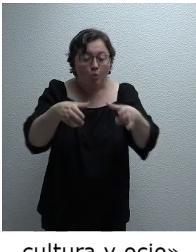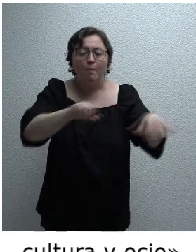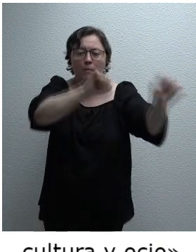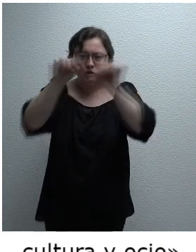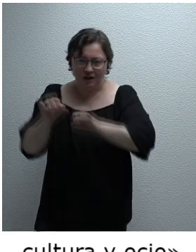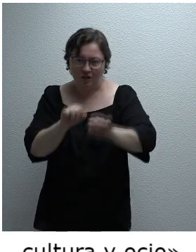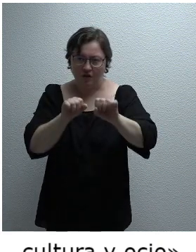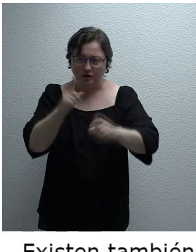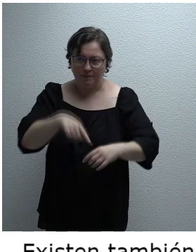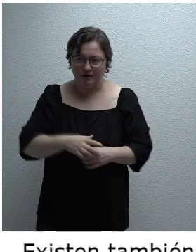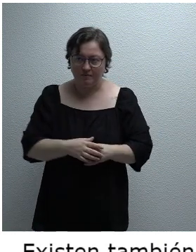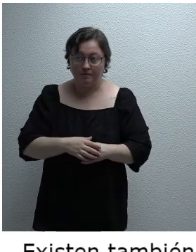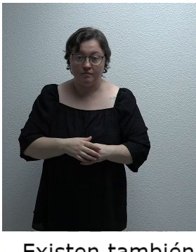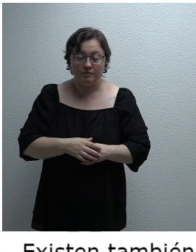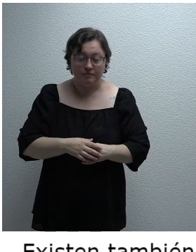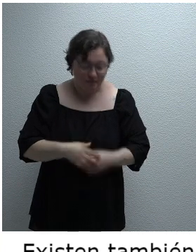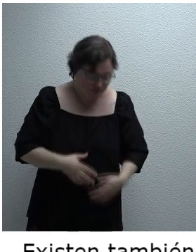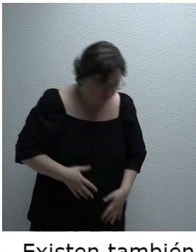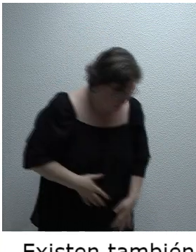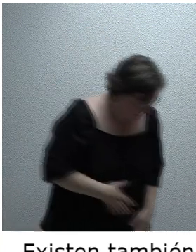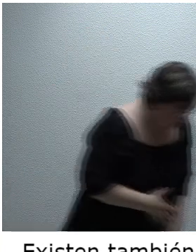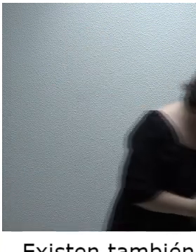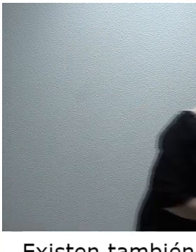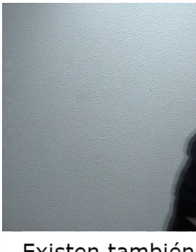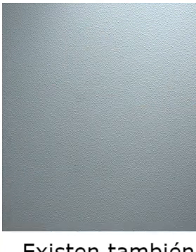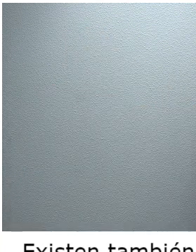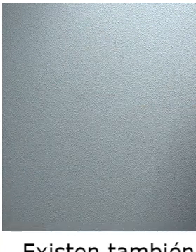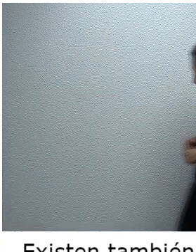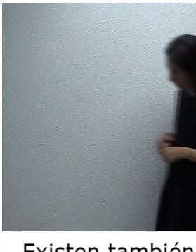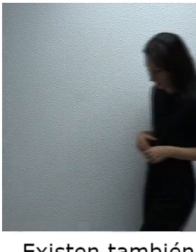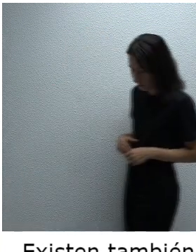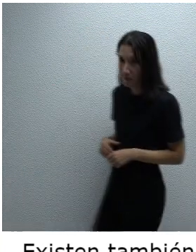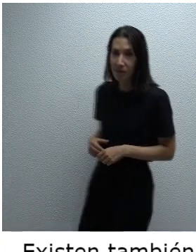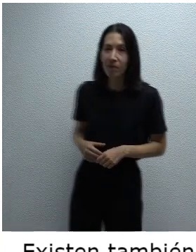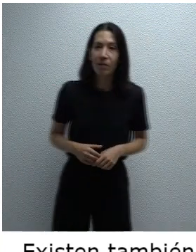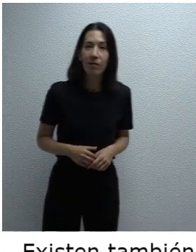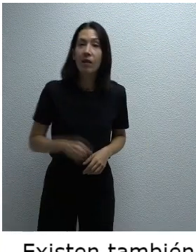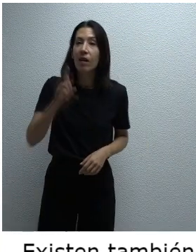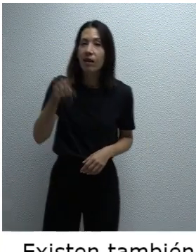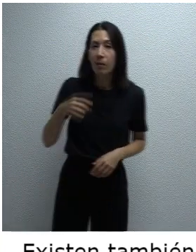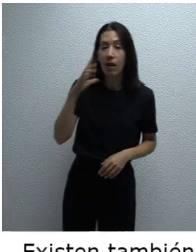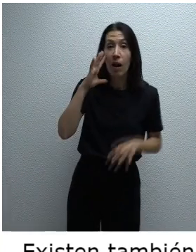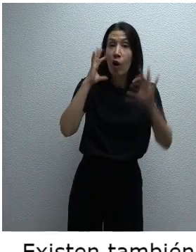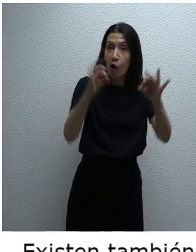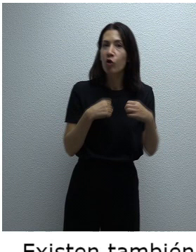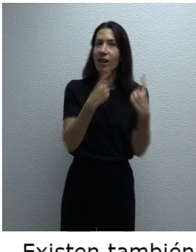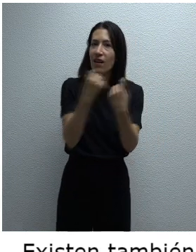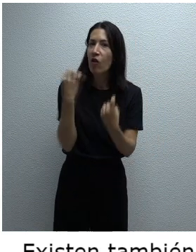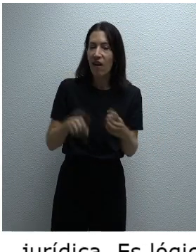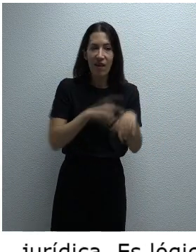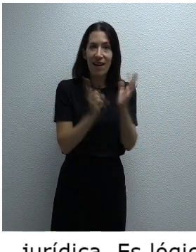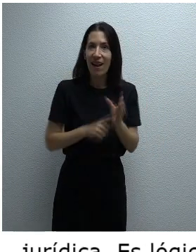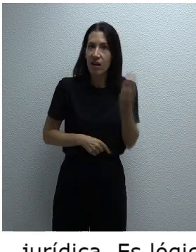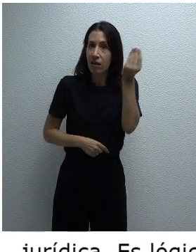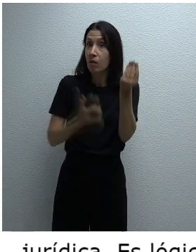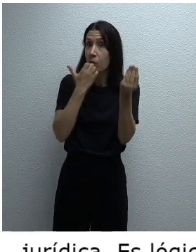jurídica. Es lógico y necesario que existan leyes posteriores, como esta, que garanticen el